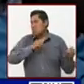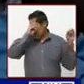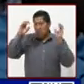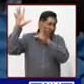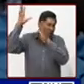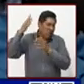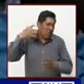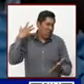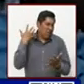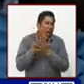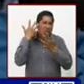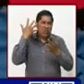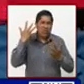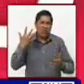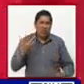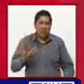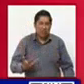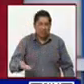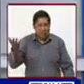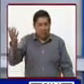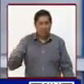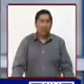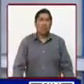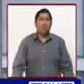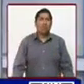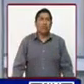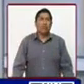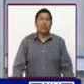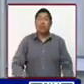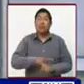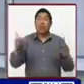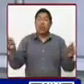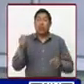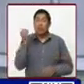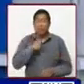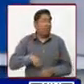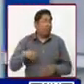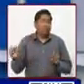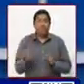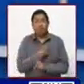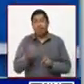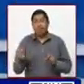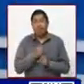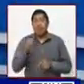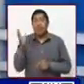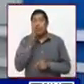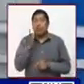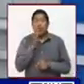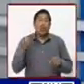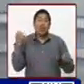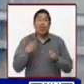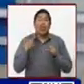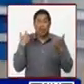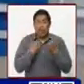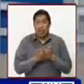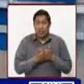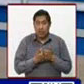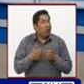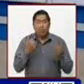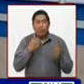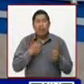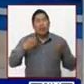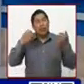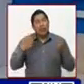la cárcel el agresor. Pero los episodios de violencia entre la madre y su expareja eran